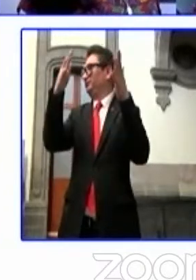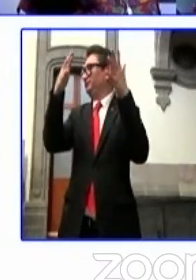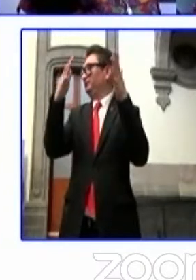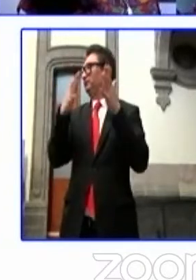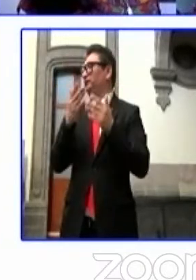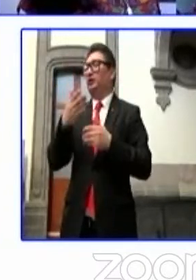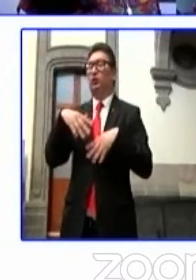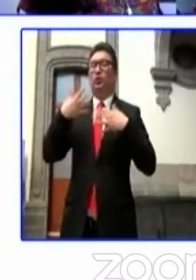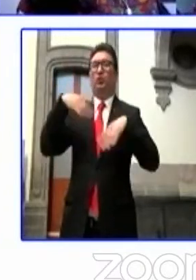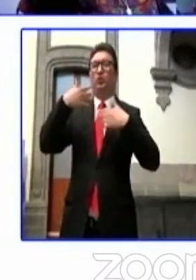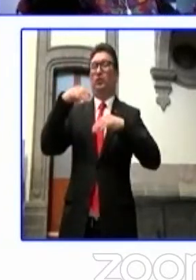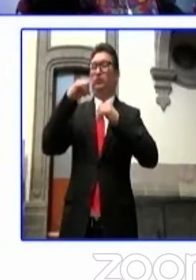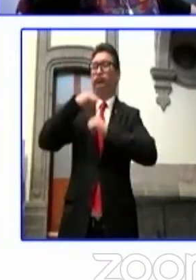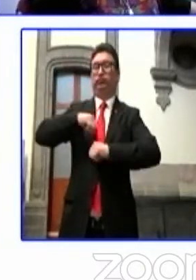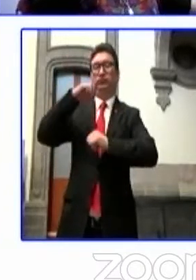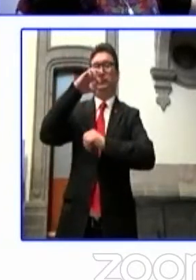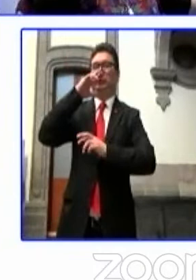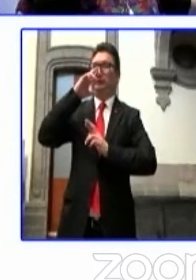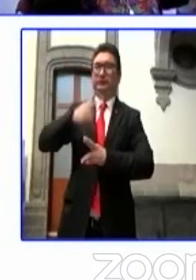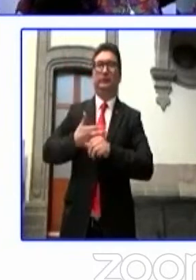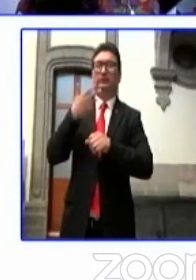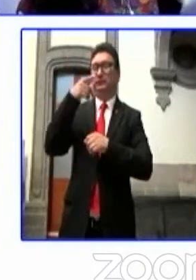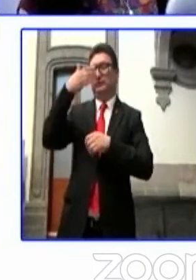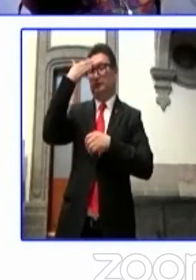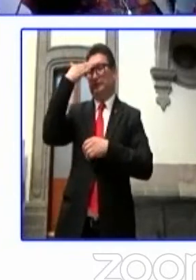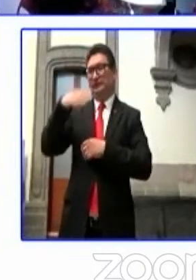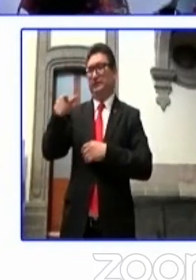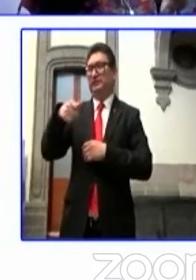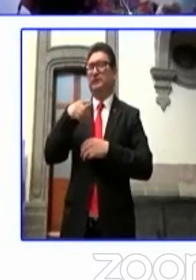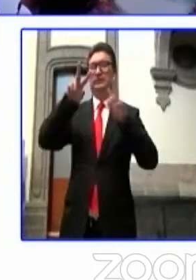una autoridad en la materia.